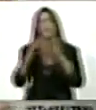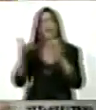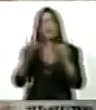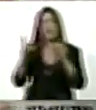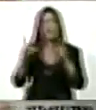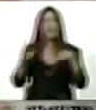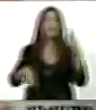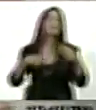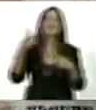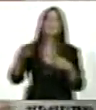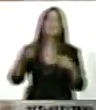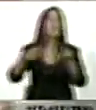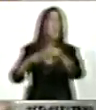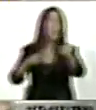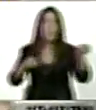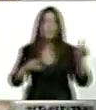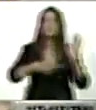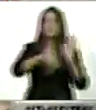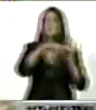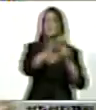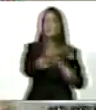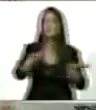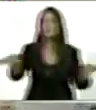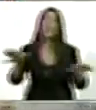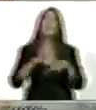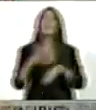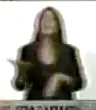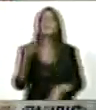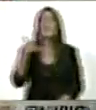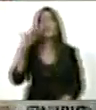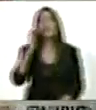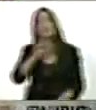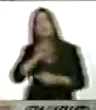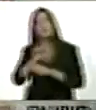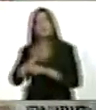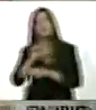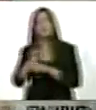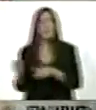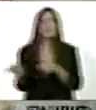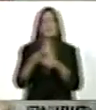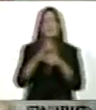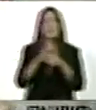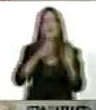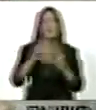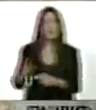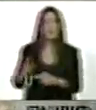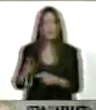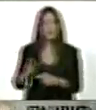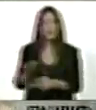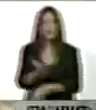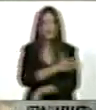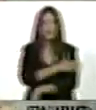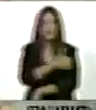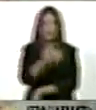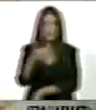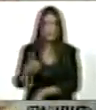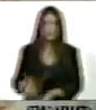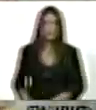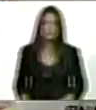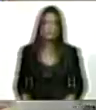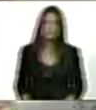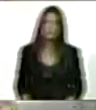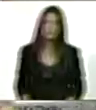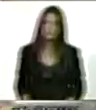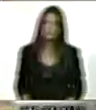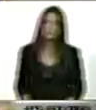y luego los demás se repliegan porque pareciera que el insulto es el mecanismo principal de acción de la dirigencia de la MUD.